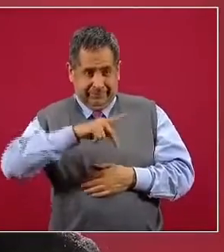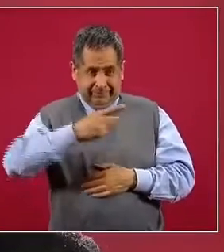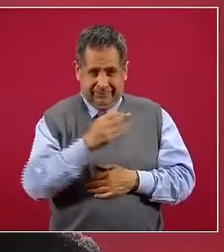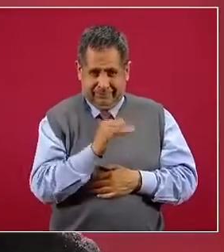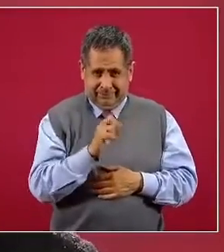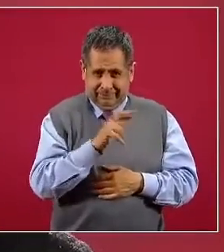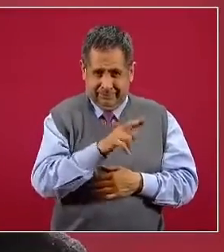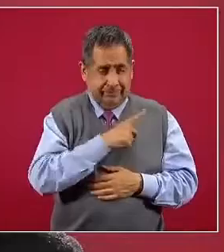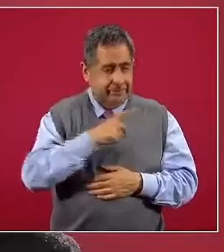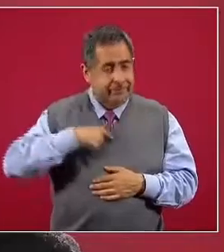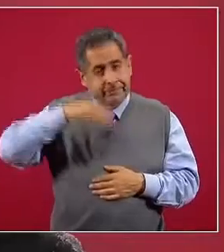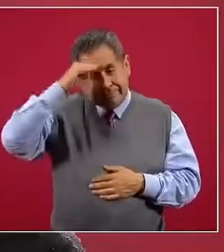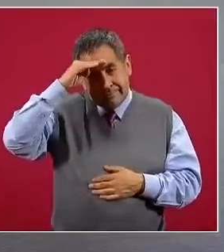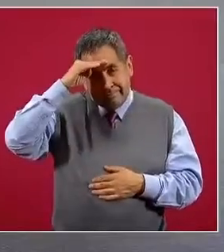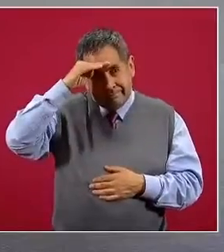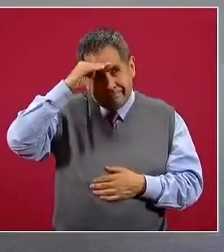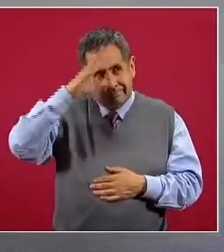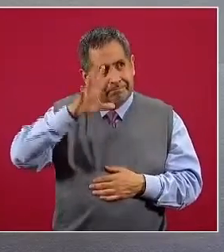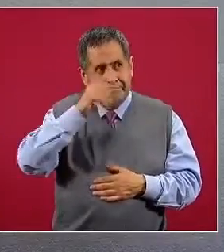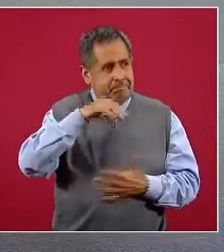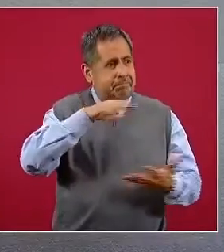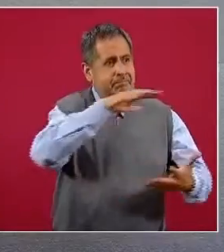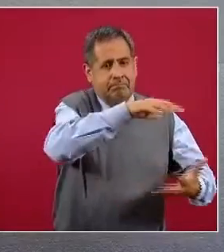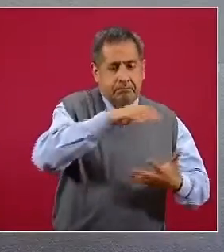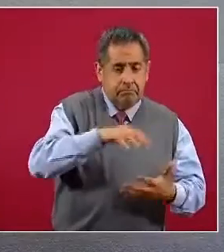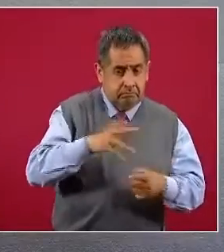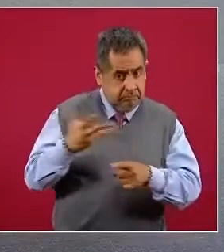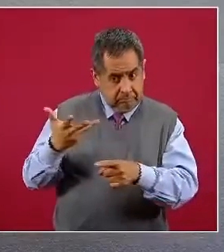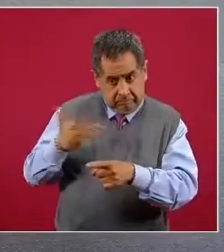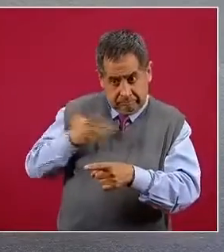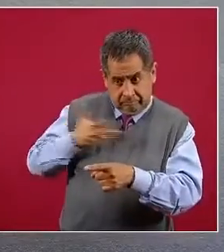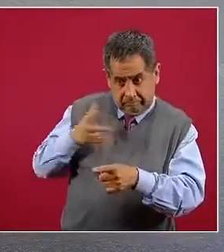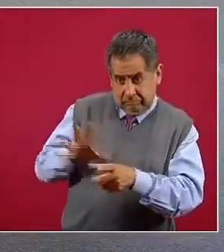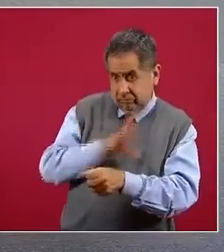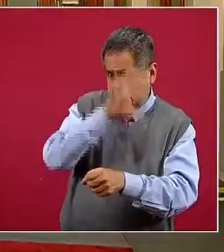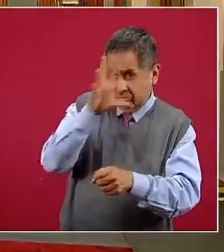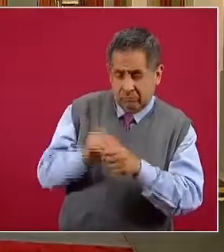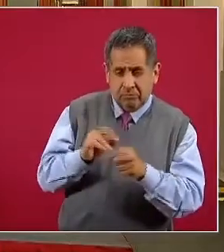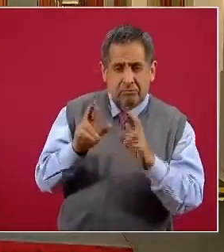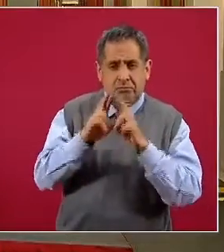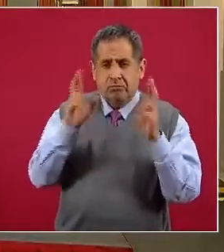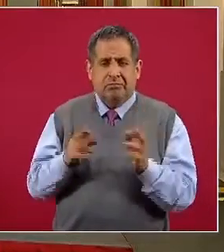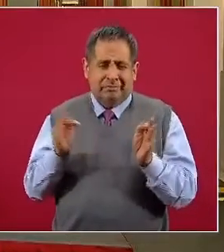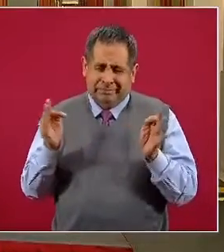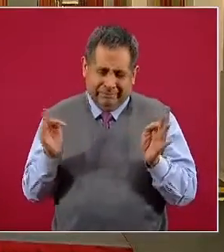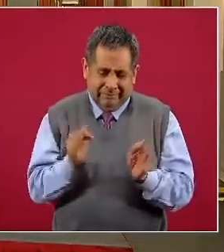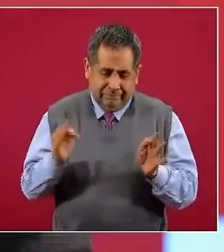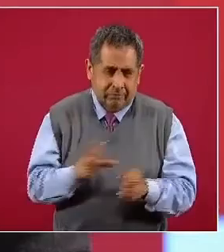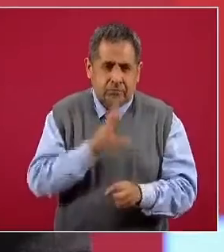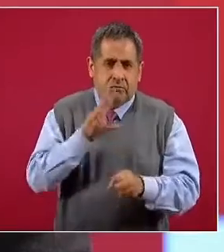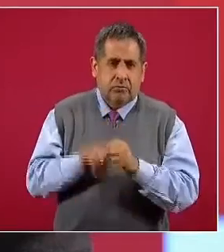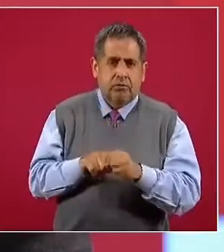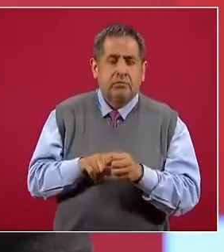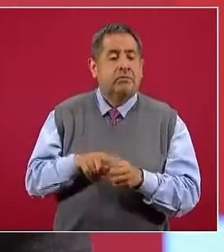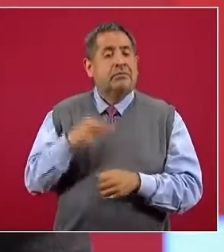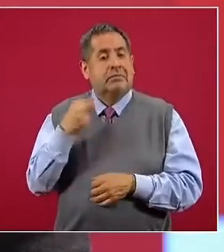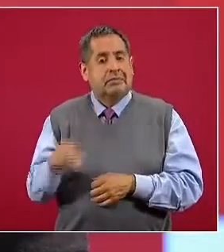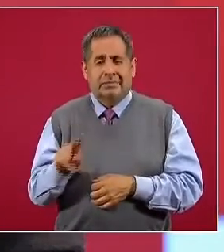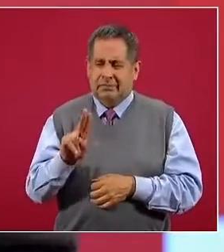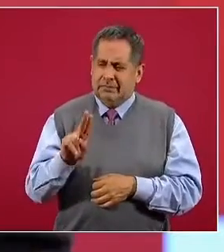deberían considerar que no pueden adquirirla a menos que haya una red no de refrigeración, sino de